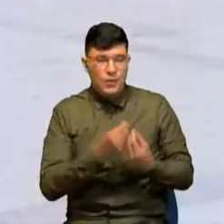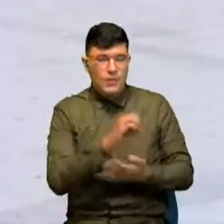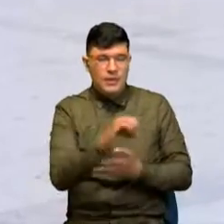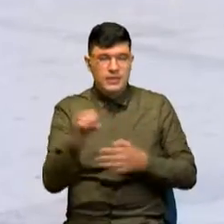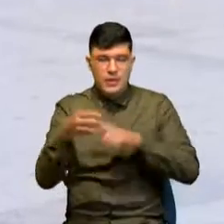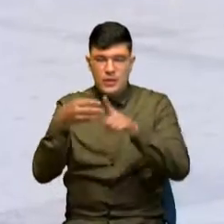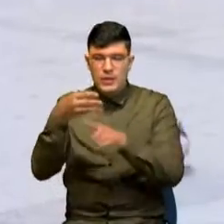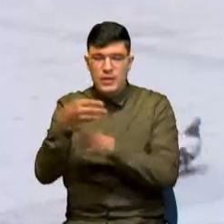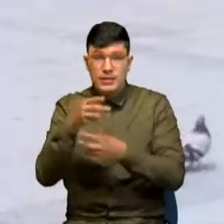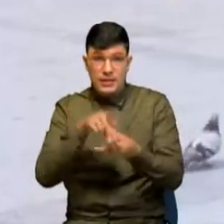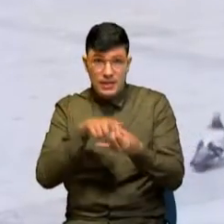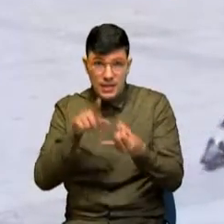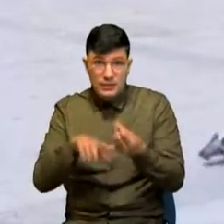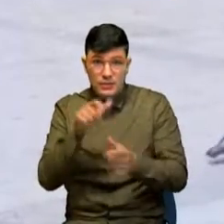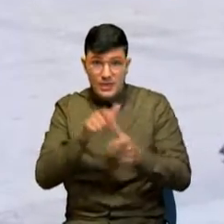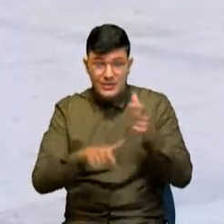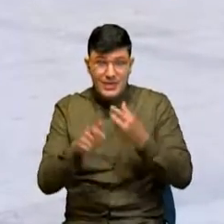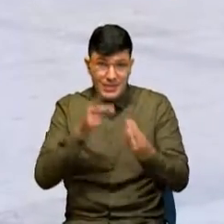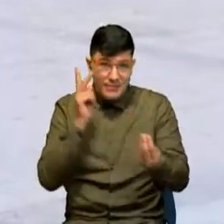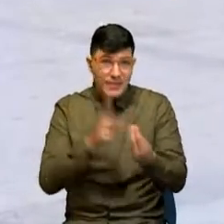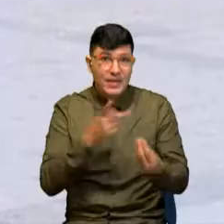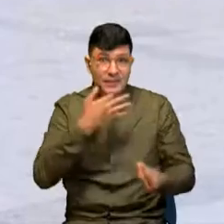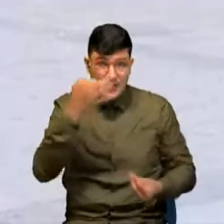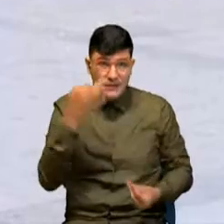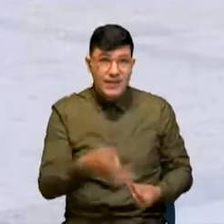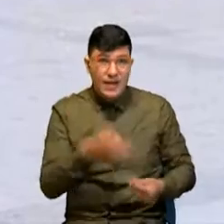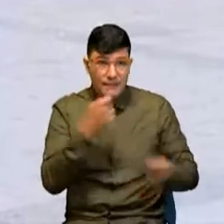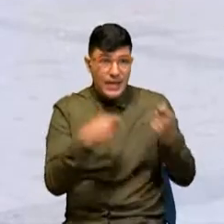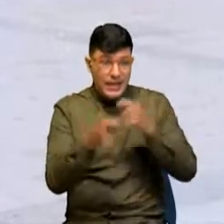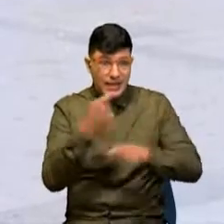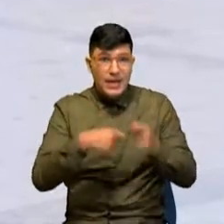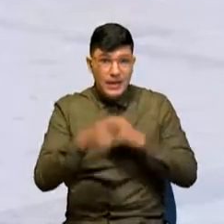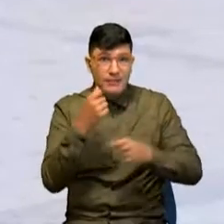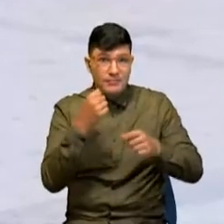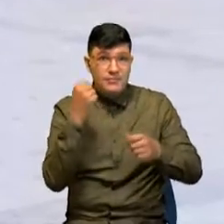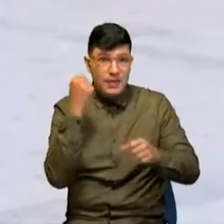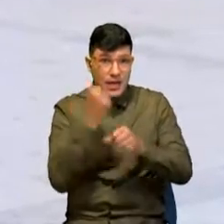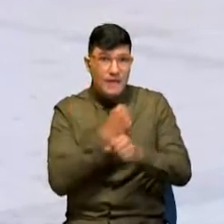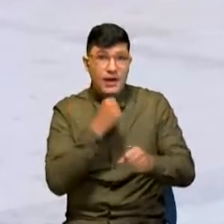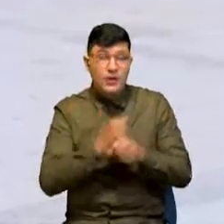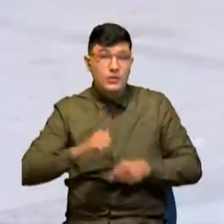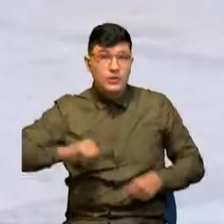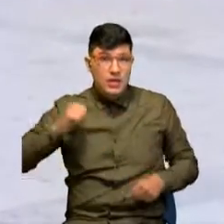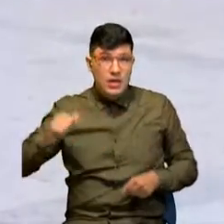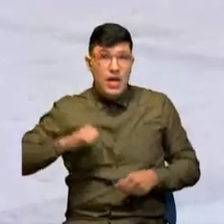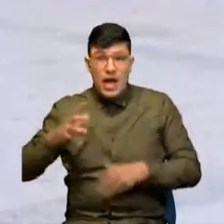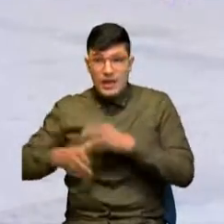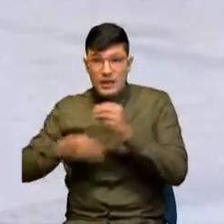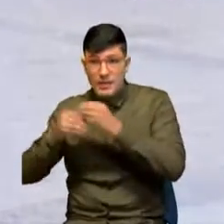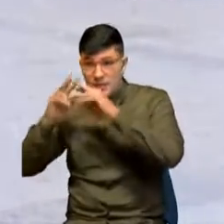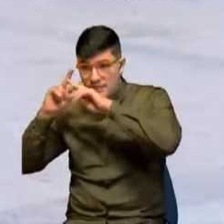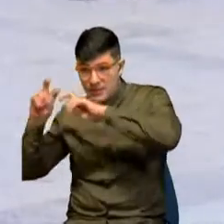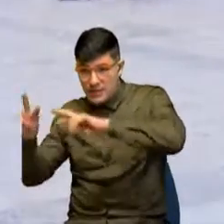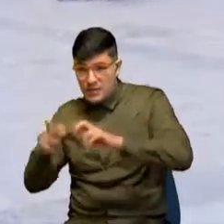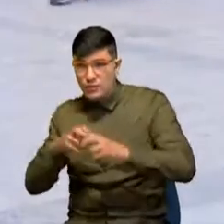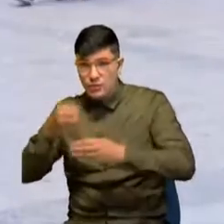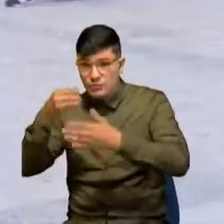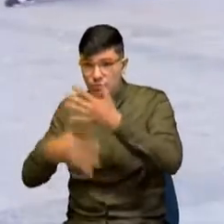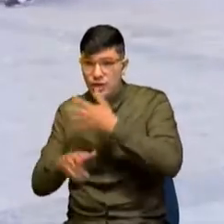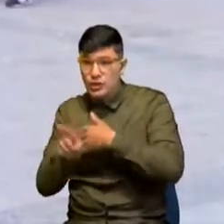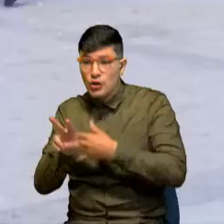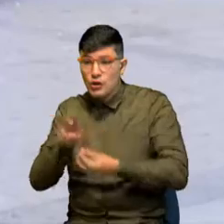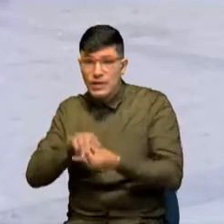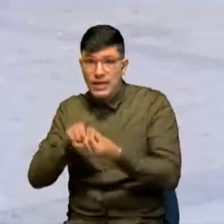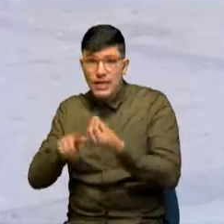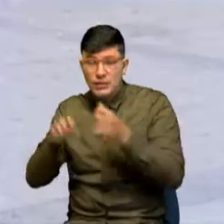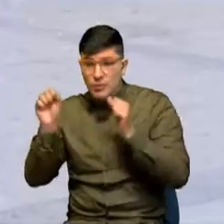en norte de santander de víctimas de trata de personas y en proceso de investigación ya son doce los que están en curso para